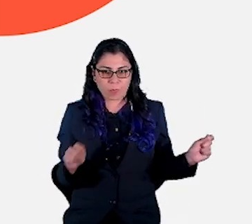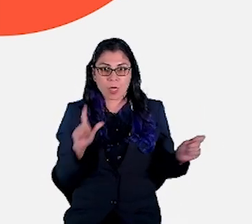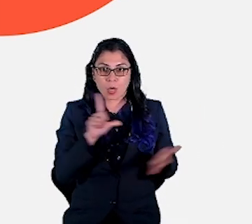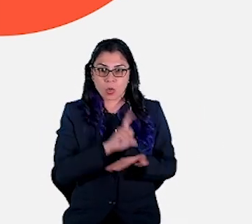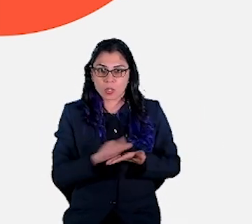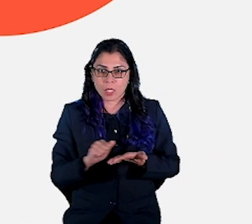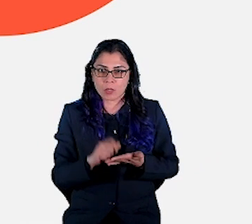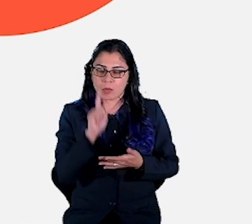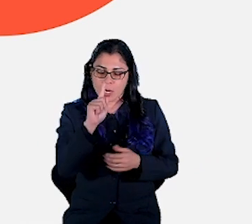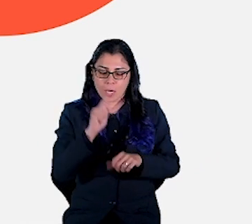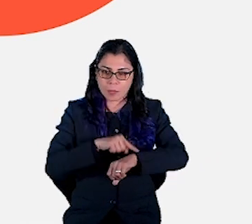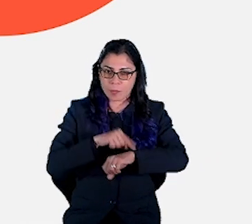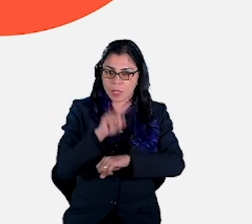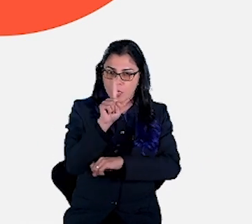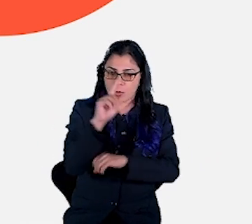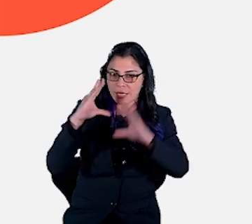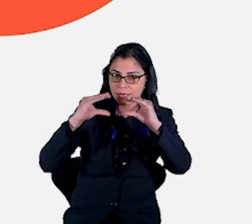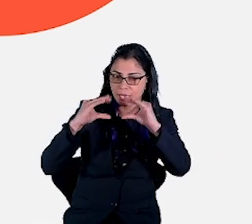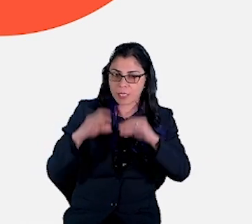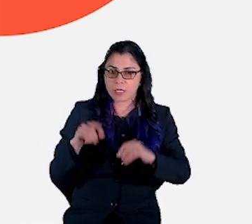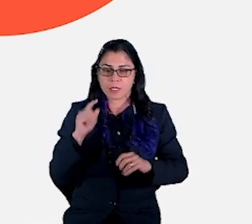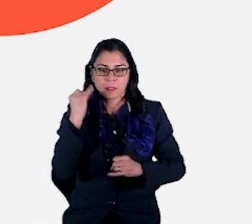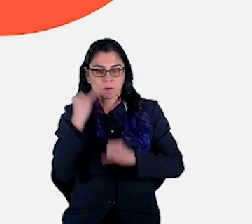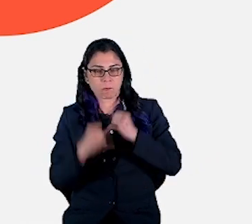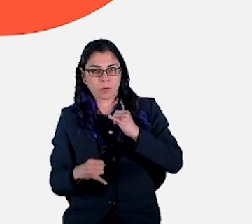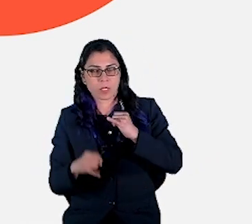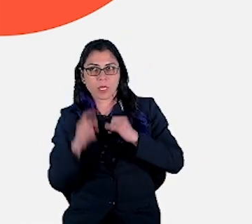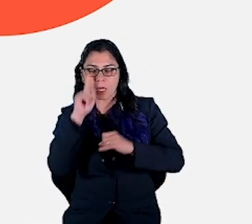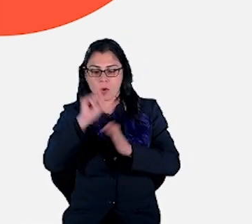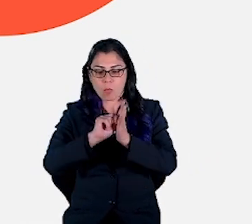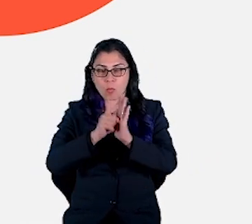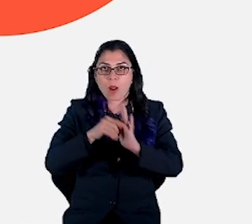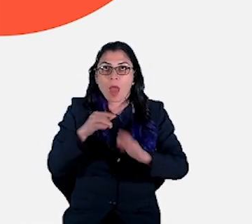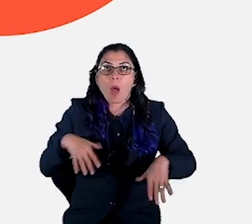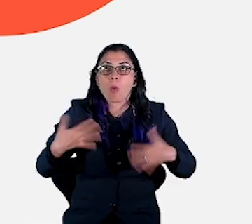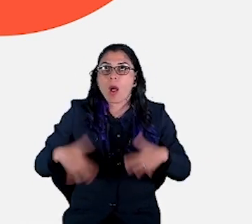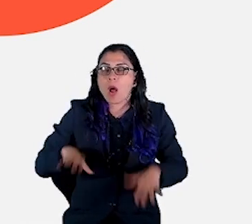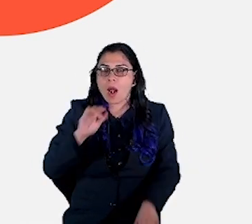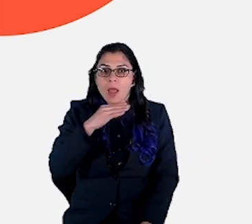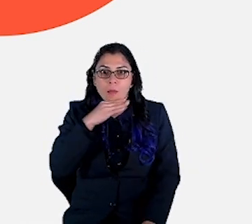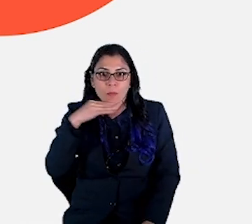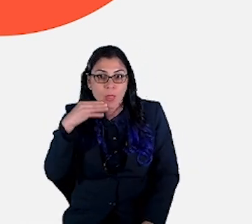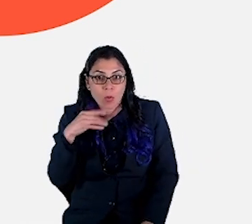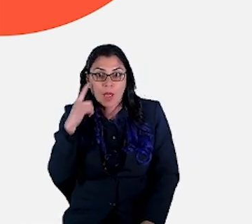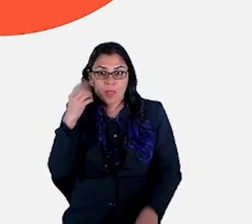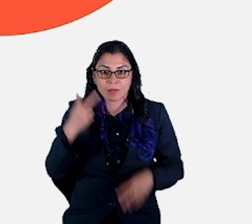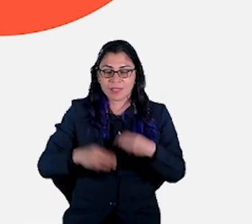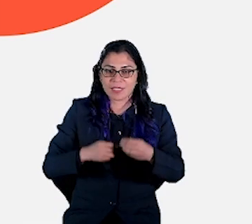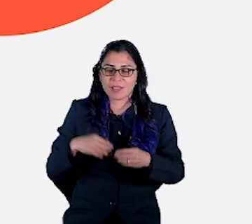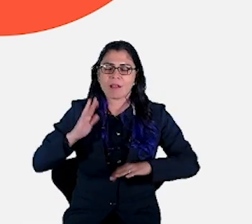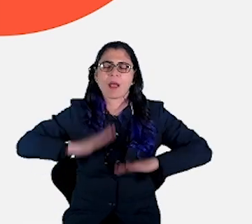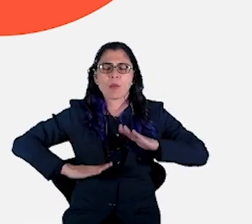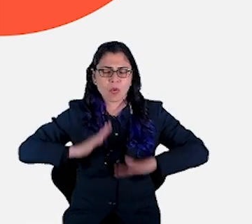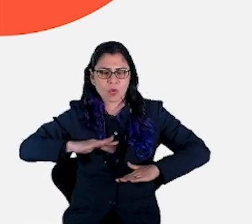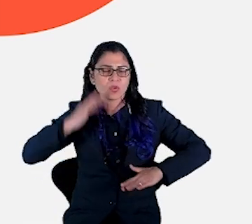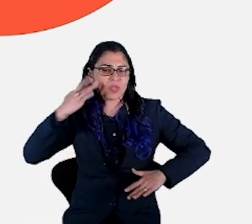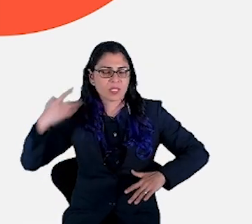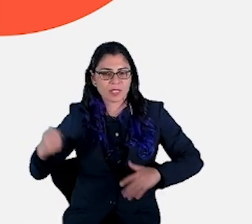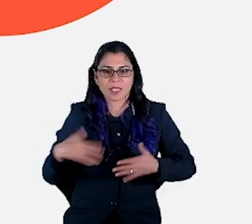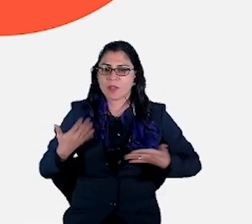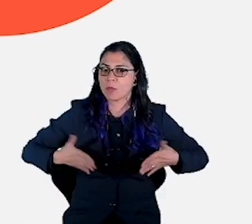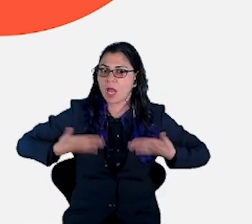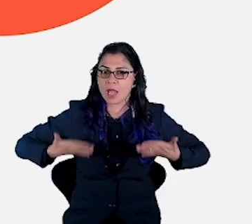fiesta comenzó a la 1 de la tarde y terminó a la 1 de la mañana es música es tradición es alegría y